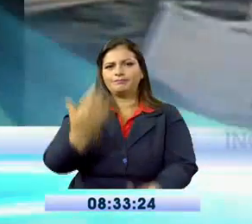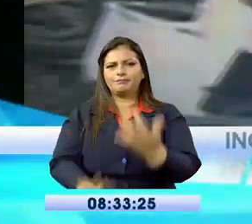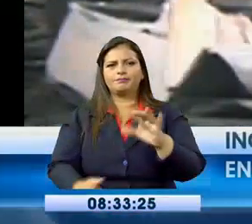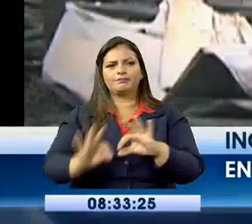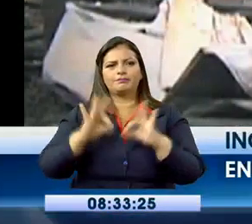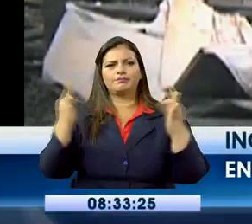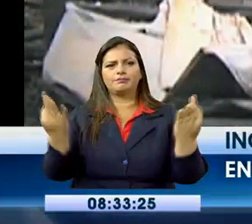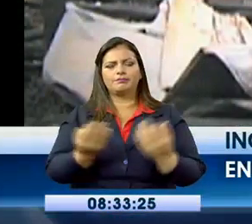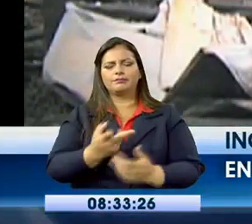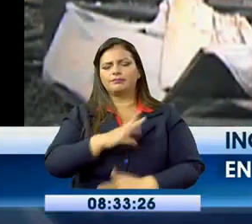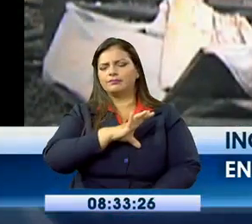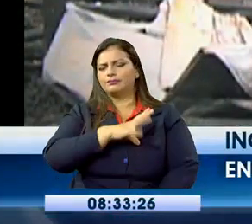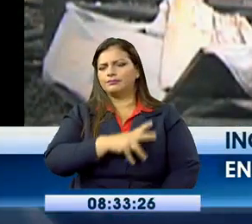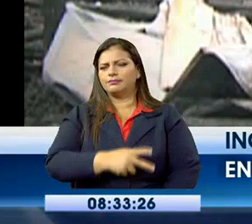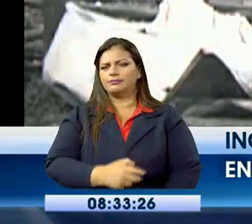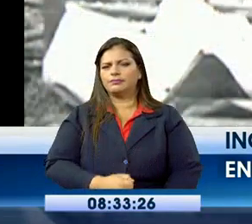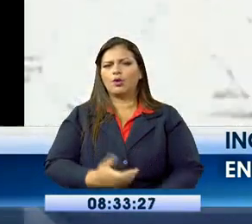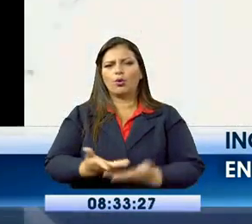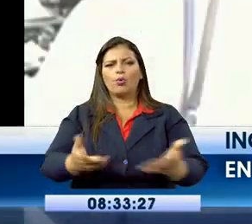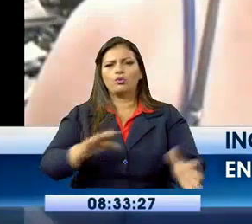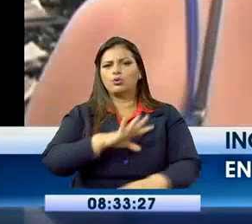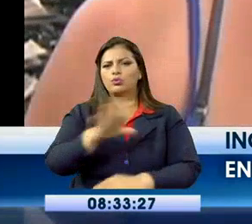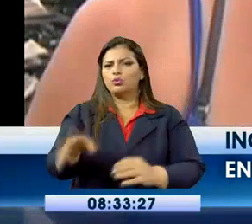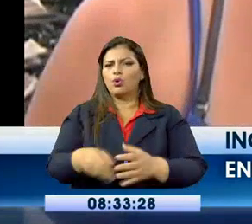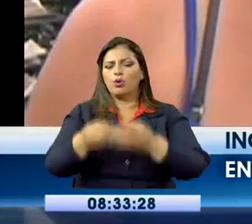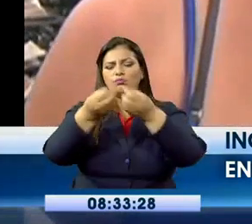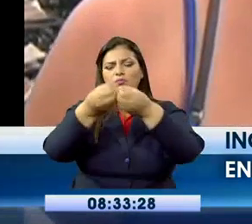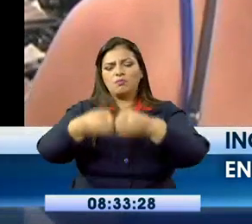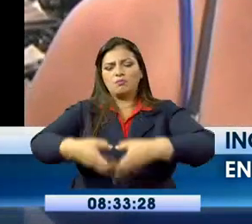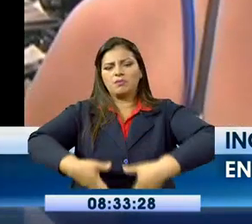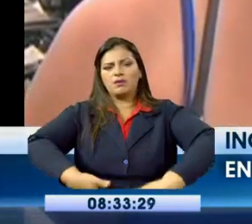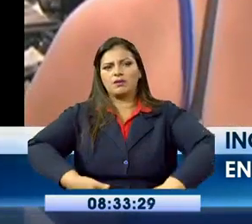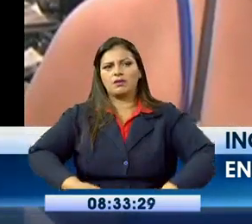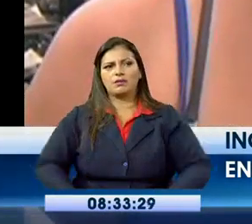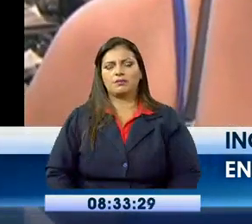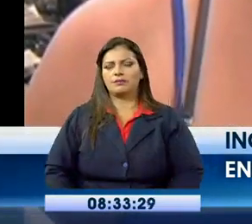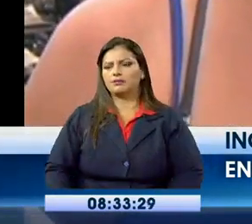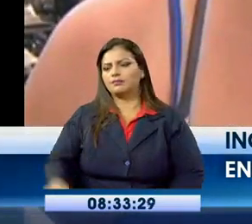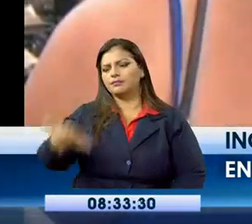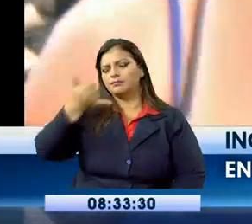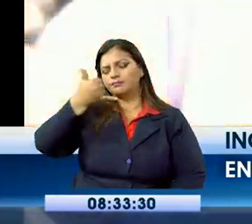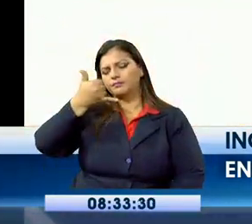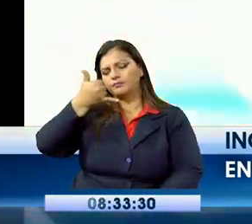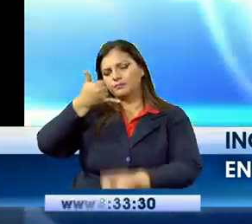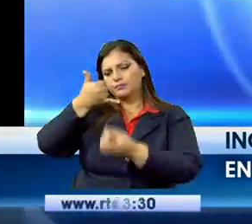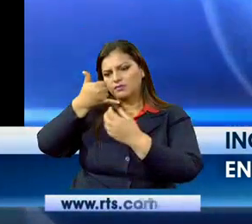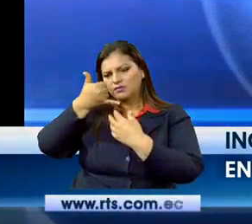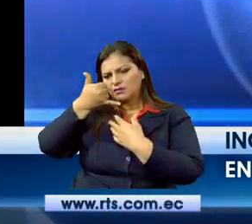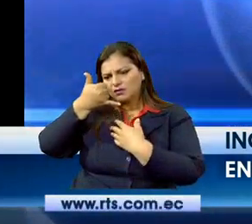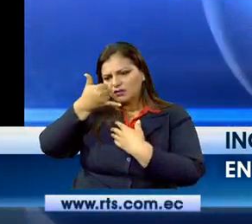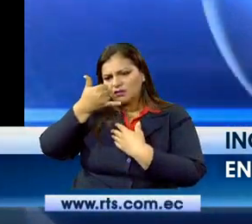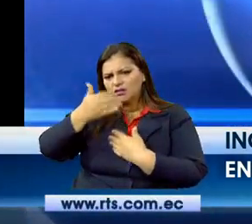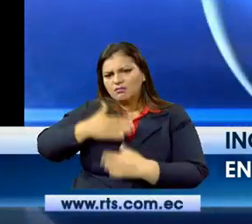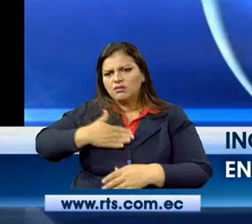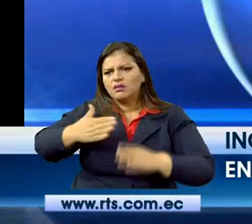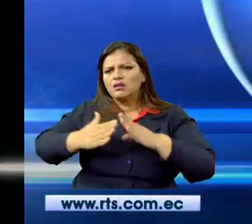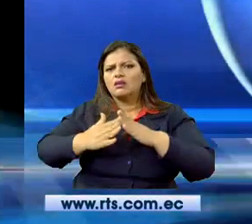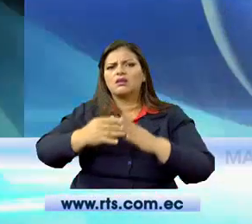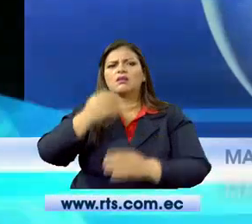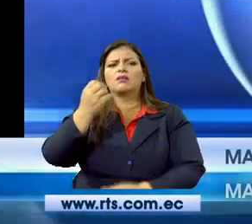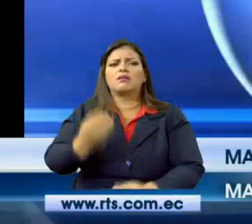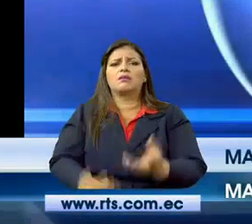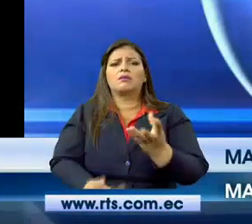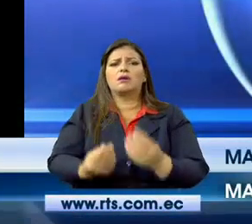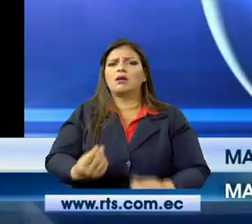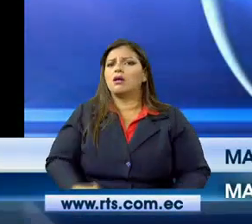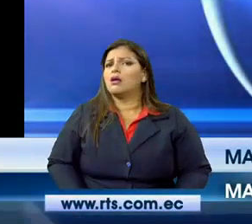lo perdieron todo. Aquí cuando nos llamaron, dijeron de que se estaba prendiendo la casa y lo que hicimos fue venir. Pero cuando ya llegamos aquí,